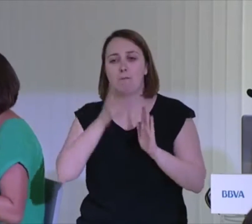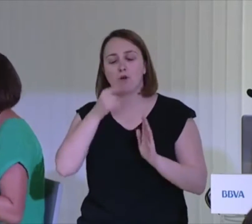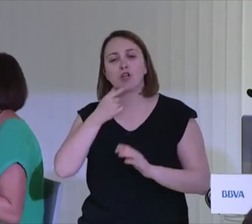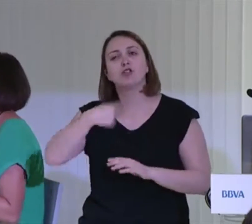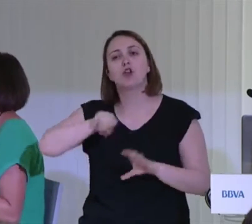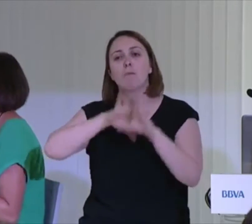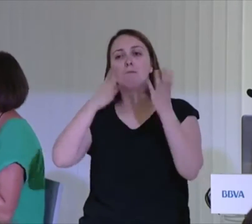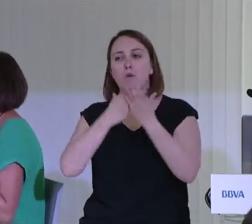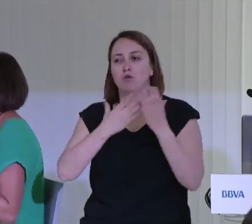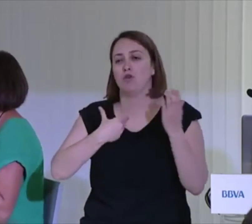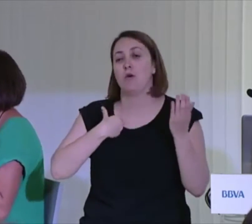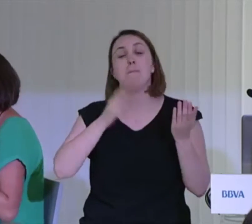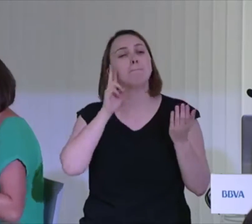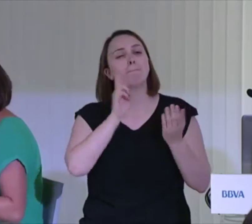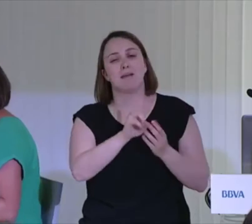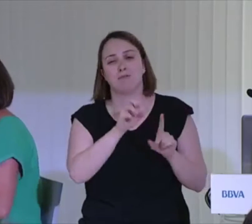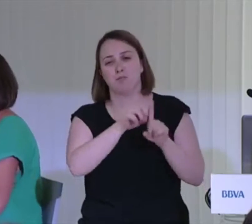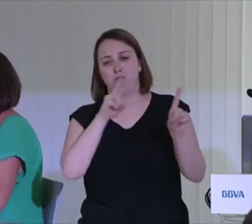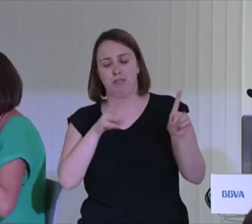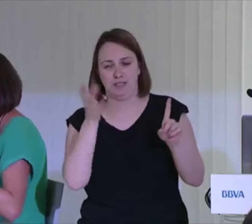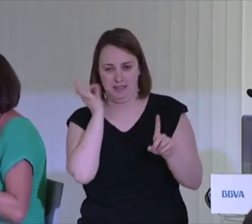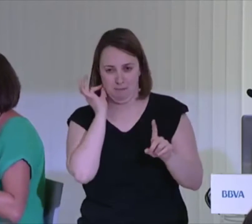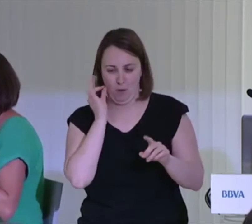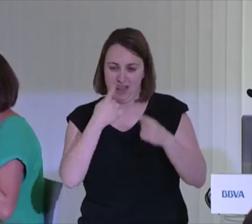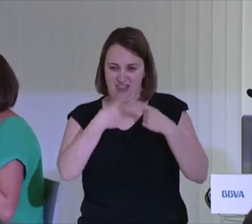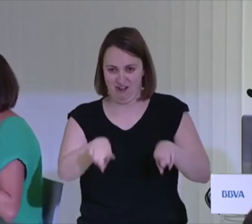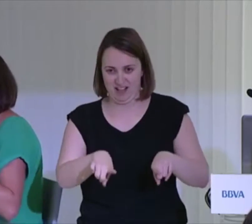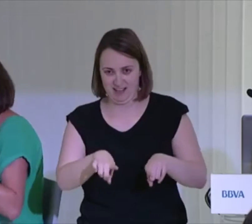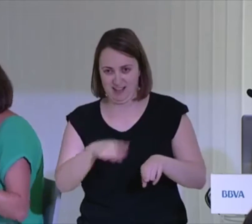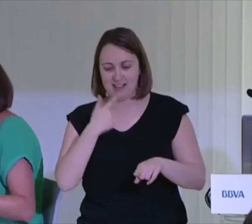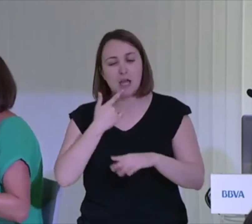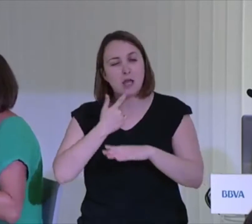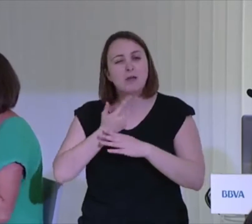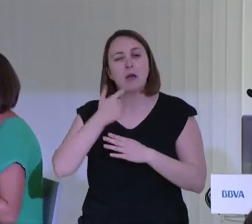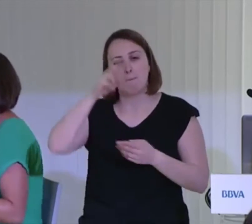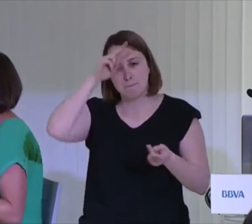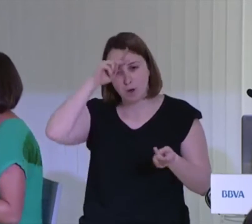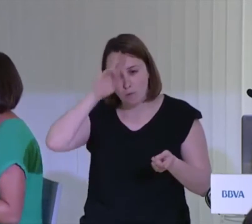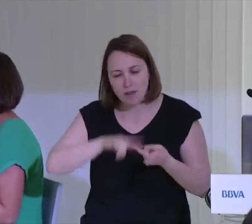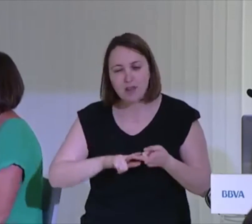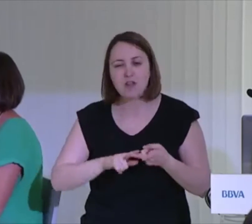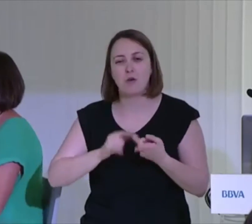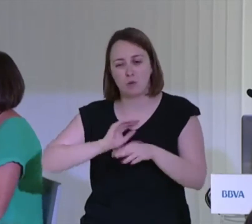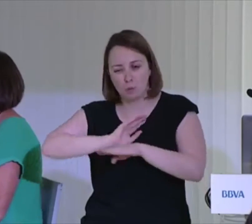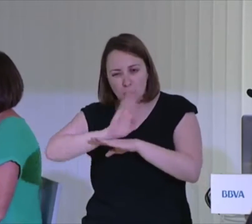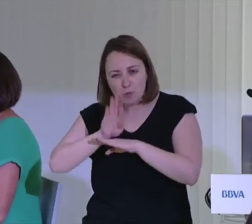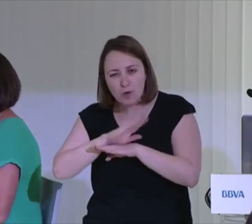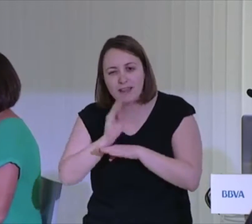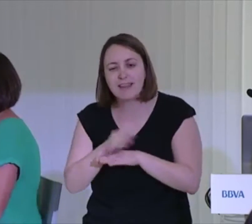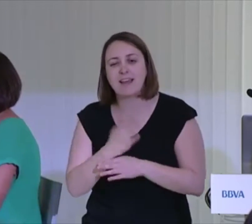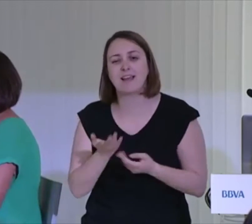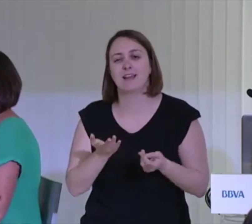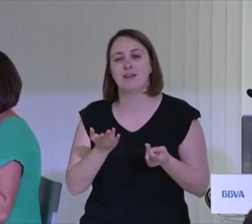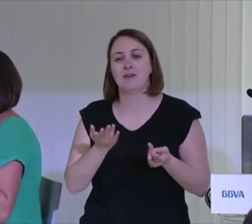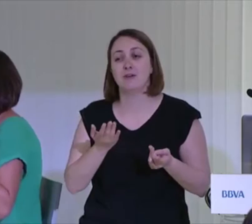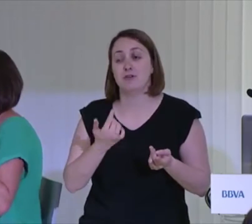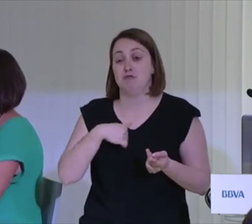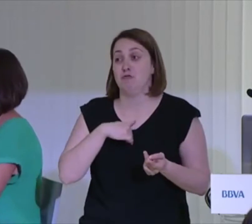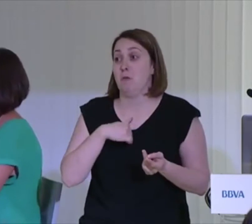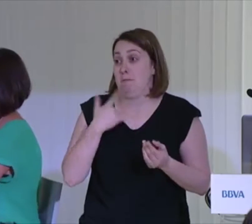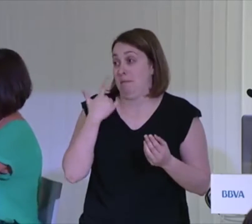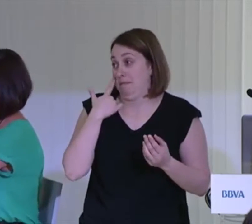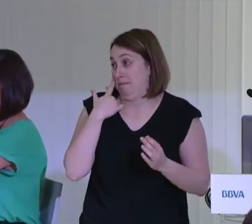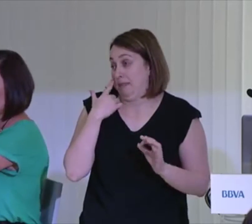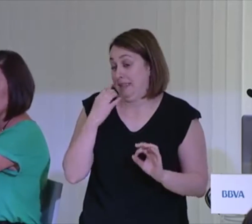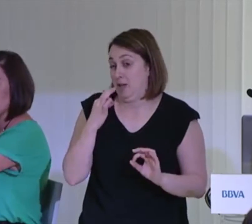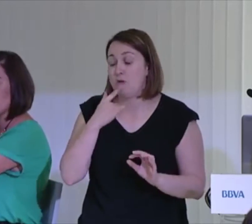el mundo de otra manera, ¿no? desde el cuidado, desde la preocupación por los que tenemos alrededor. Creo, ¿no? los